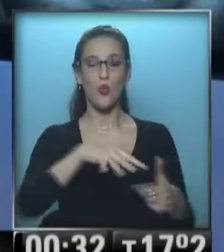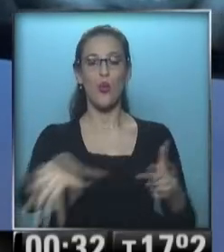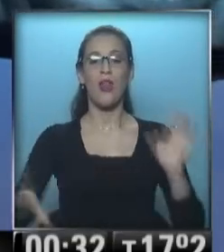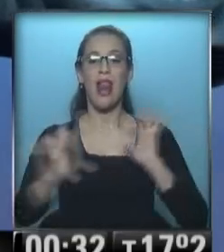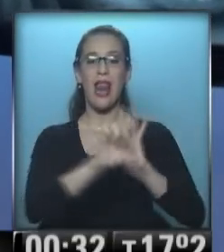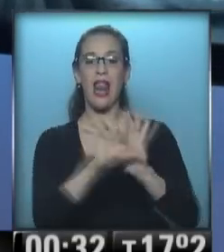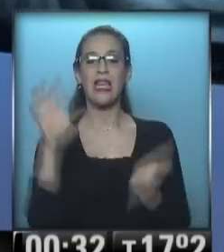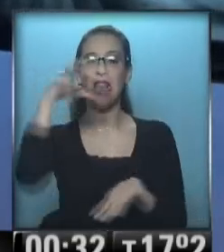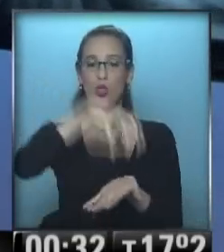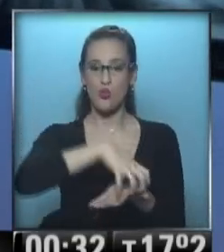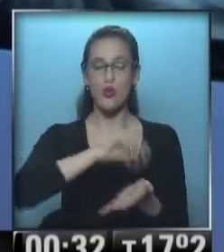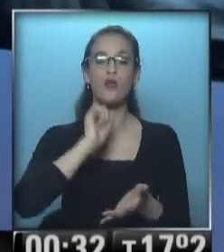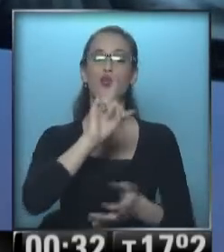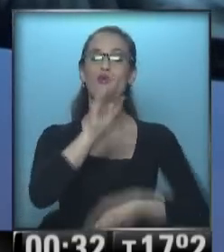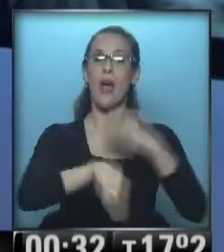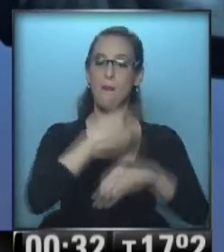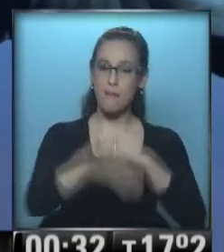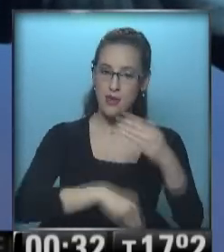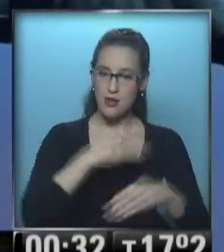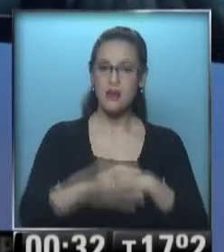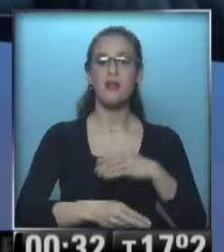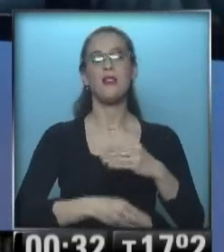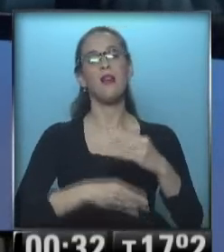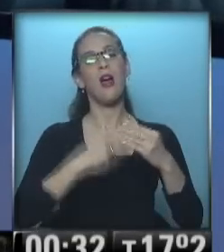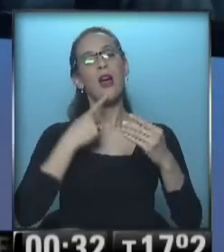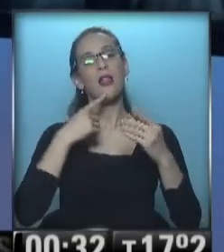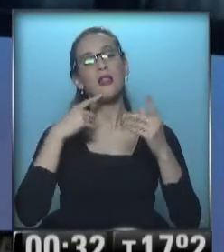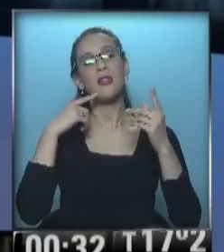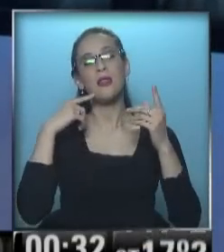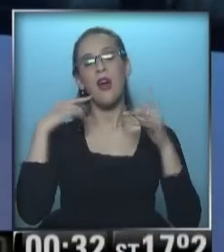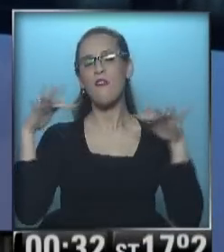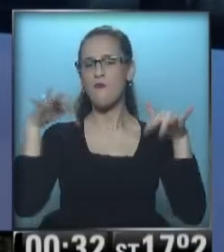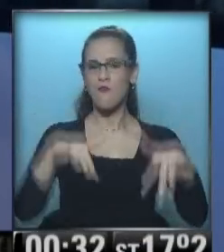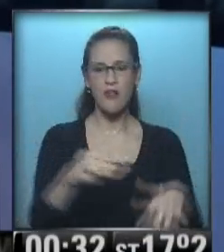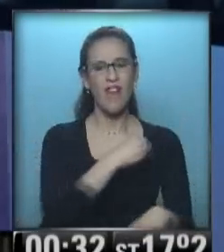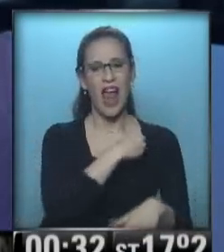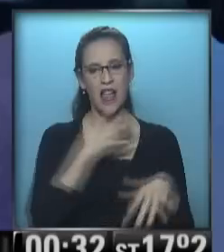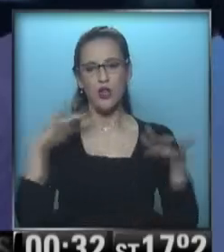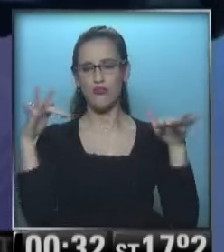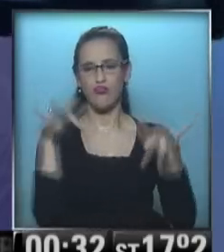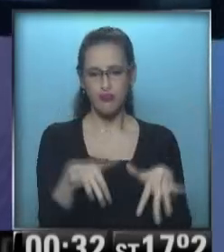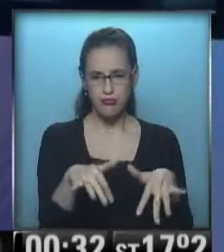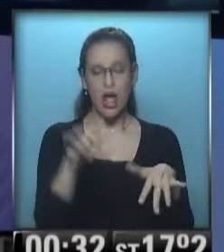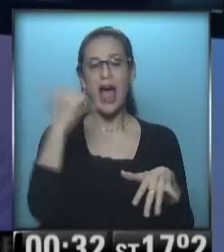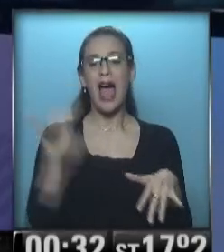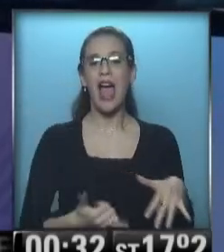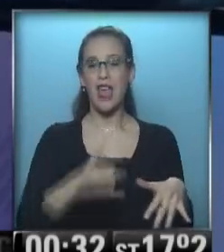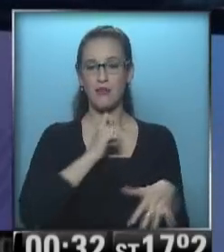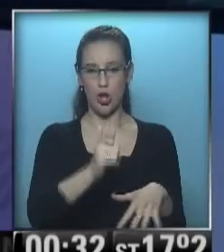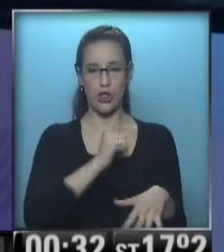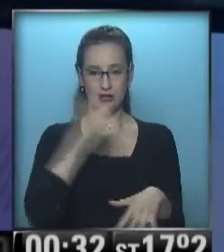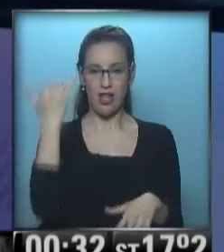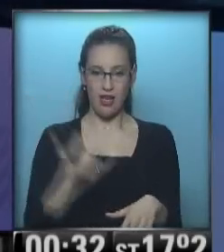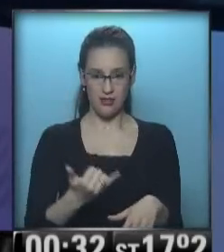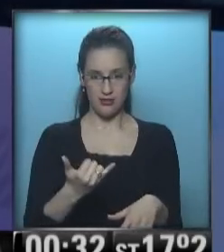porteña. Primero estuvo la familia, luego se han acercado un sinfín de fanáticos. Hay un equipo allí trabajando en la televisión